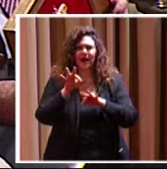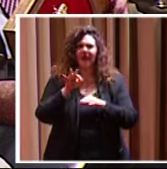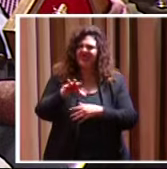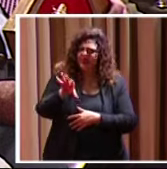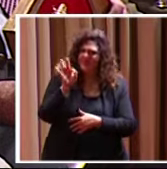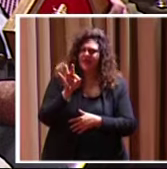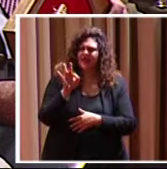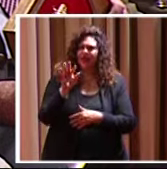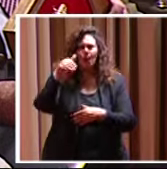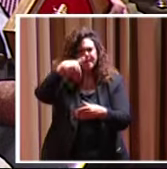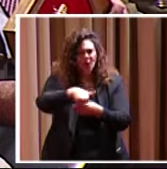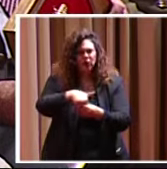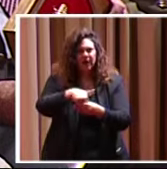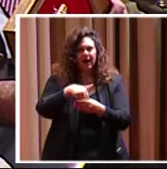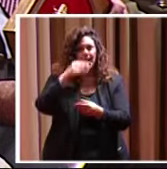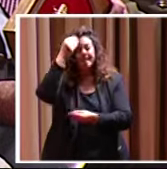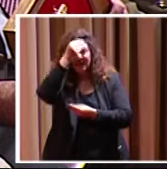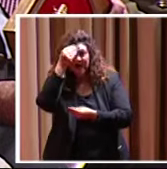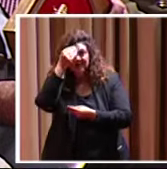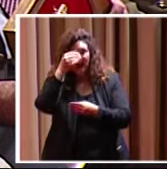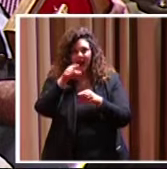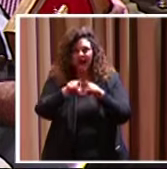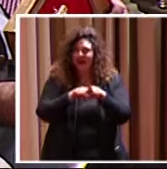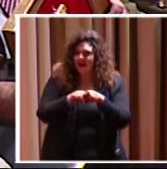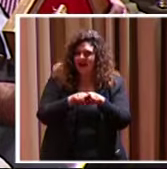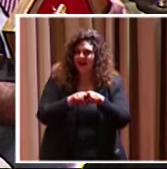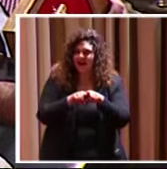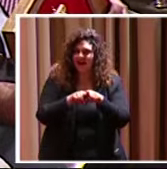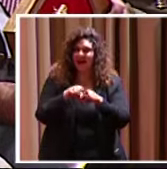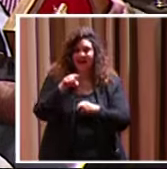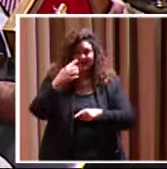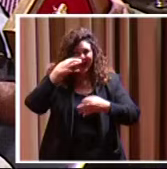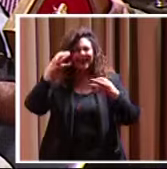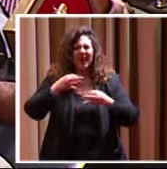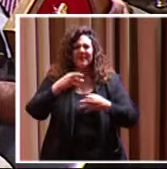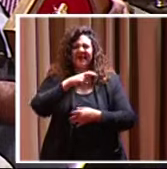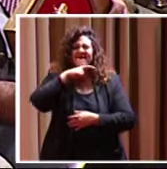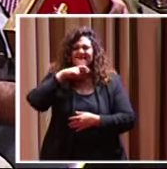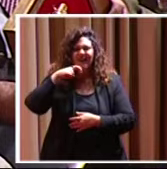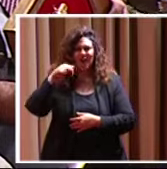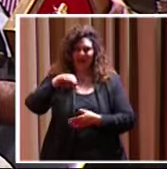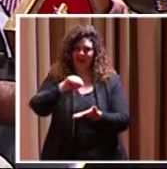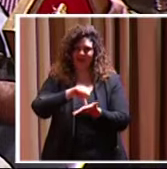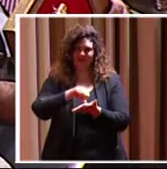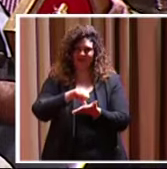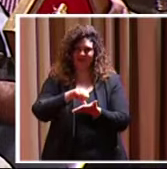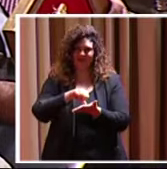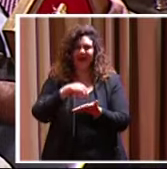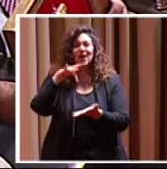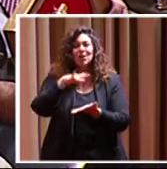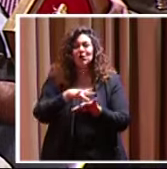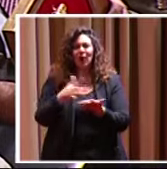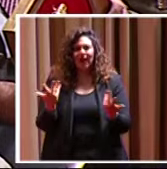que votan, que piensan, que critican, y ese es realmente el valor de la ciudad. La simbiosis